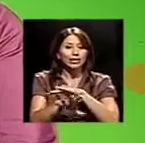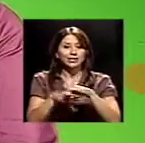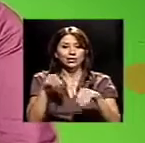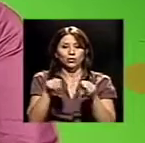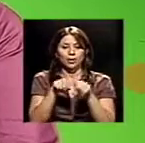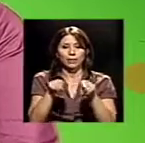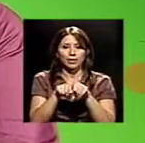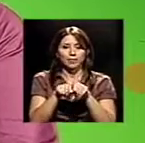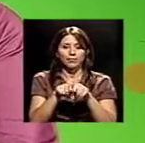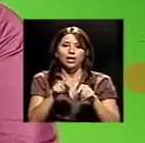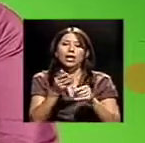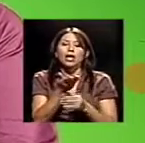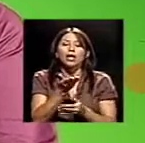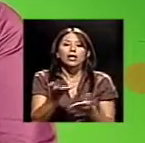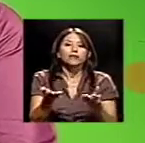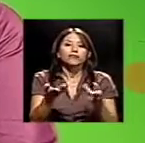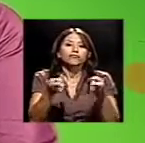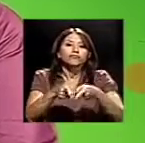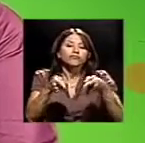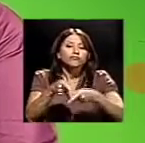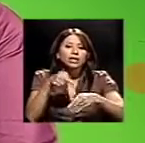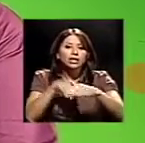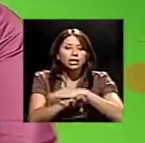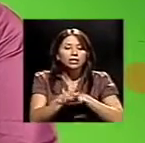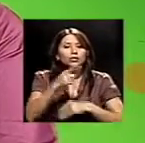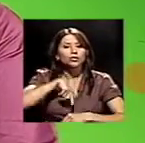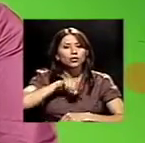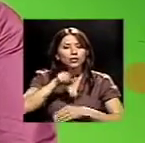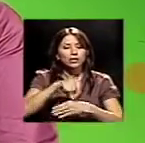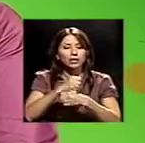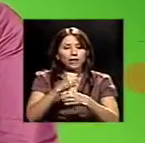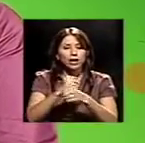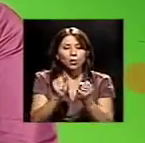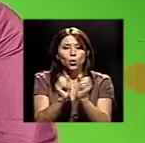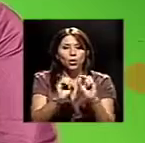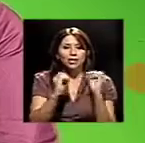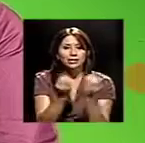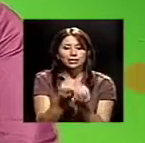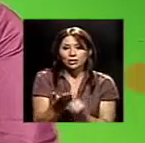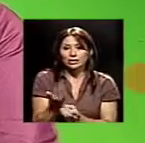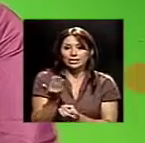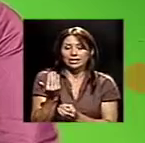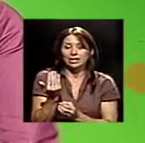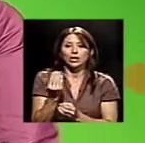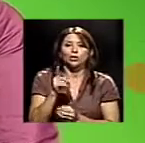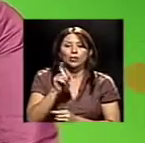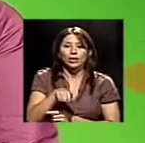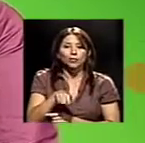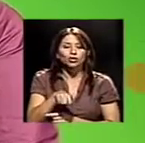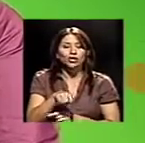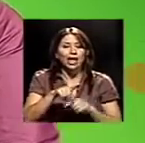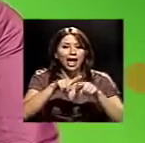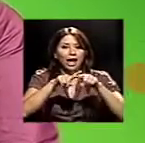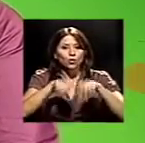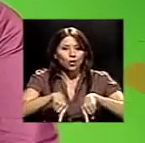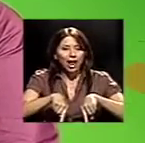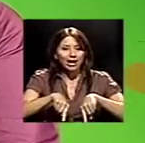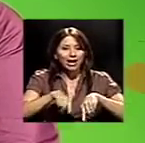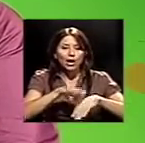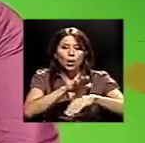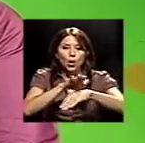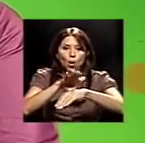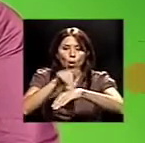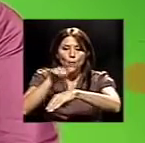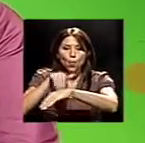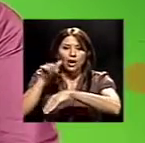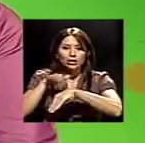las cuestiones internas hemos tenido que trabajar con las organizaciones y recientemente tuvimos que anular la convocatoria a la